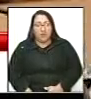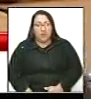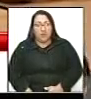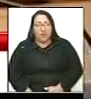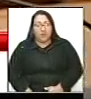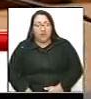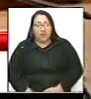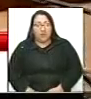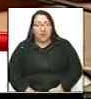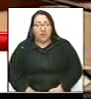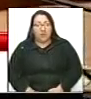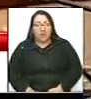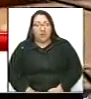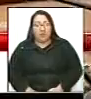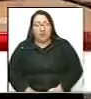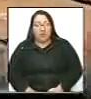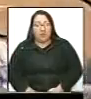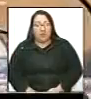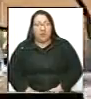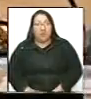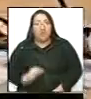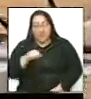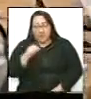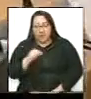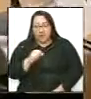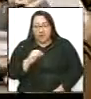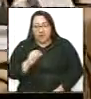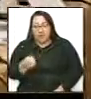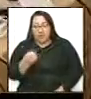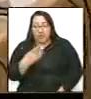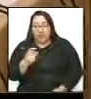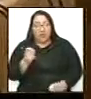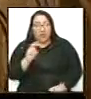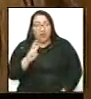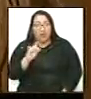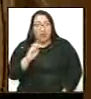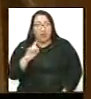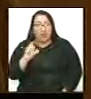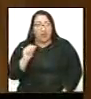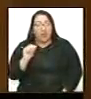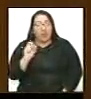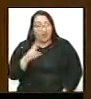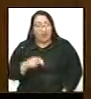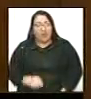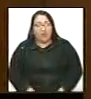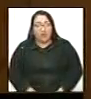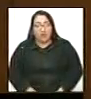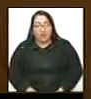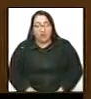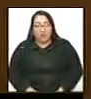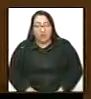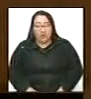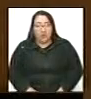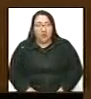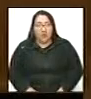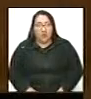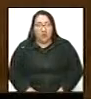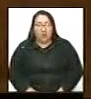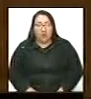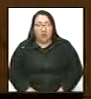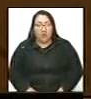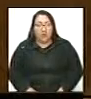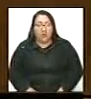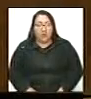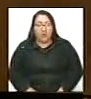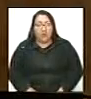Continúe el congresista Cheput. Efectivamente, lo que acaba de decir el congresista Violeta es totalmente acertado. Acá no solamente existe